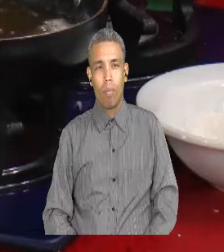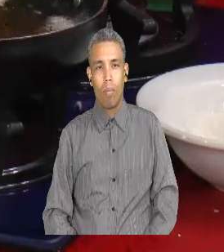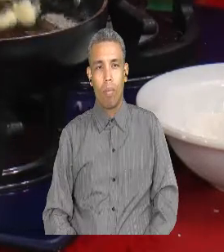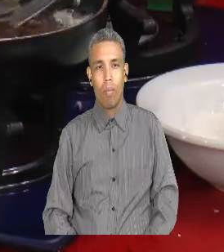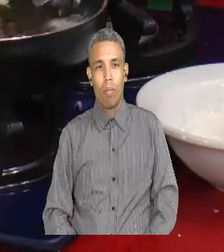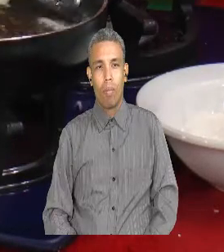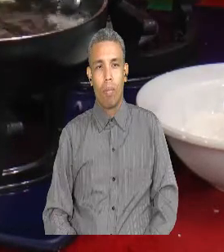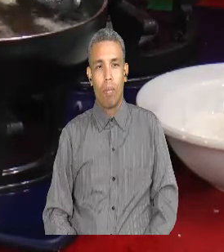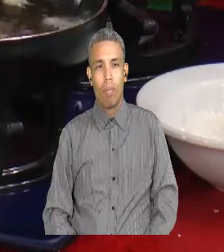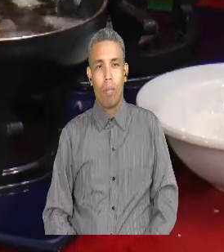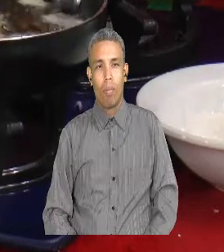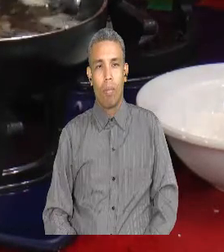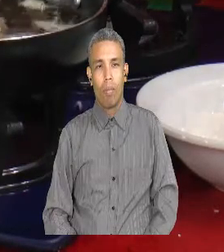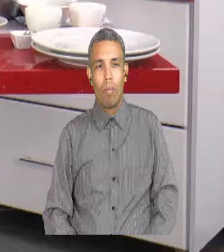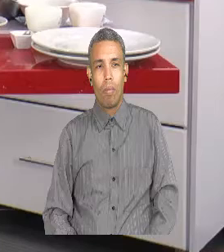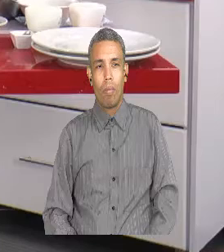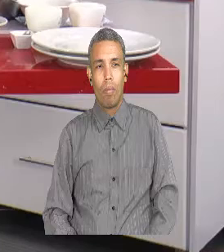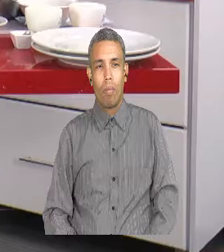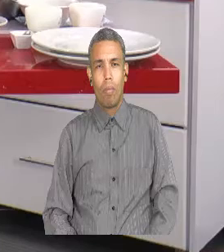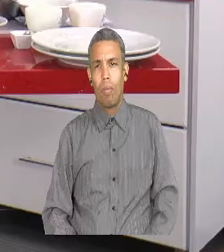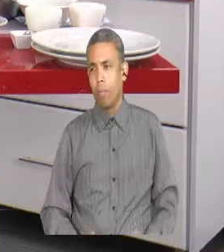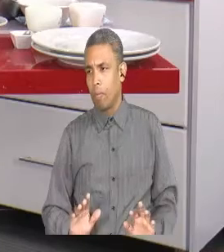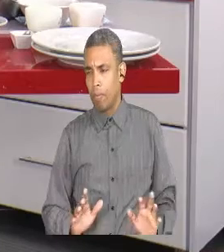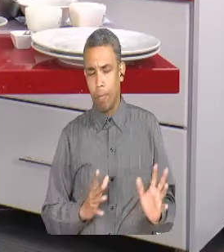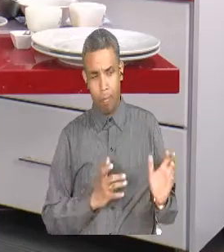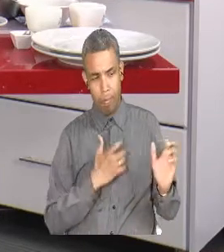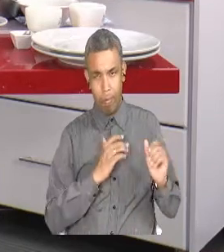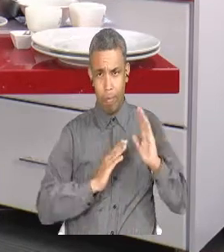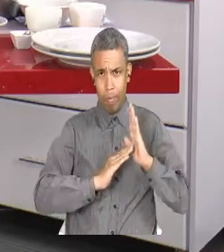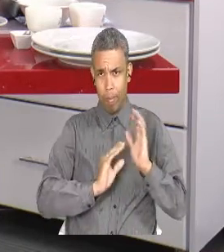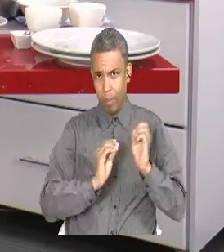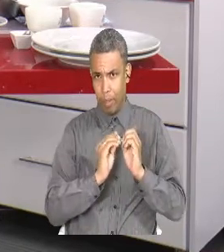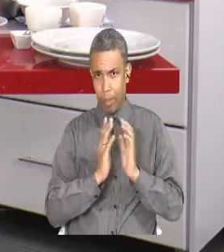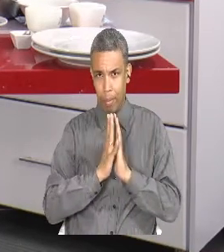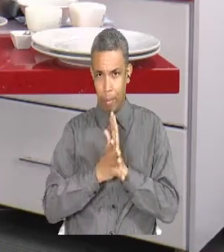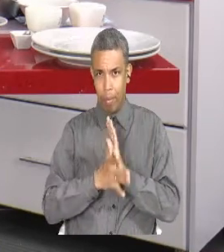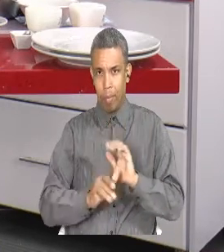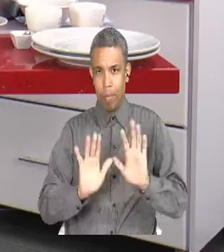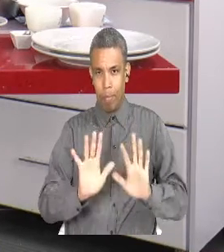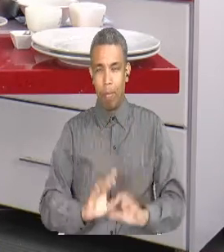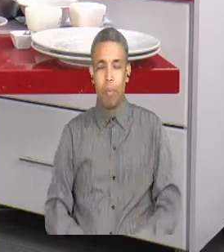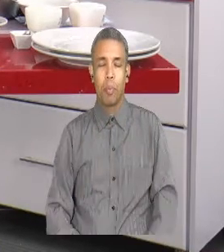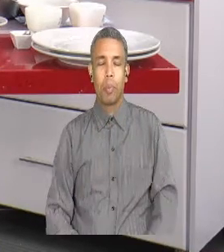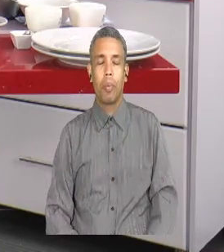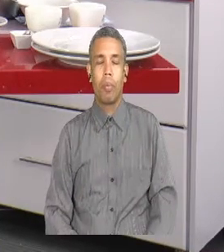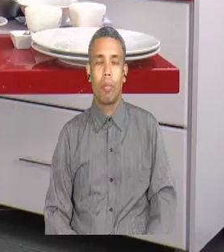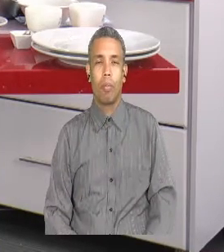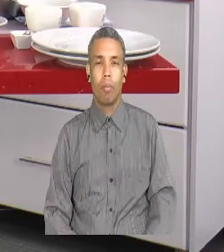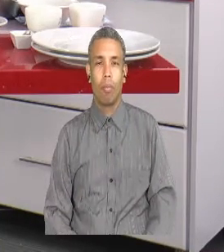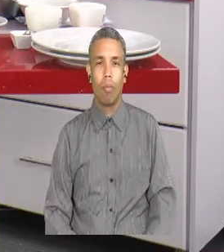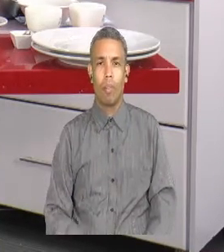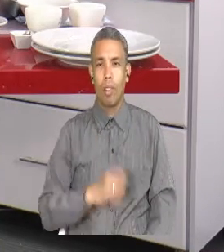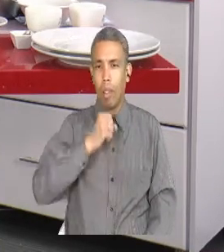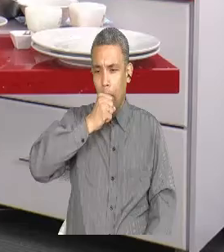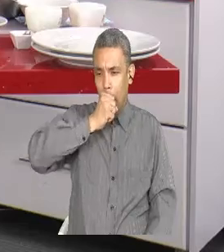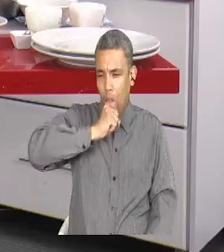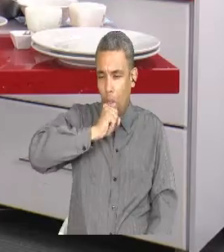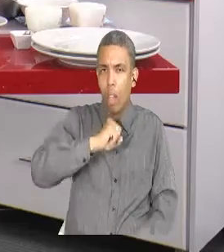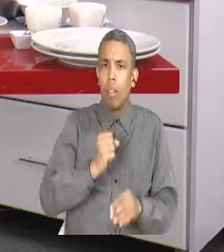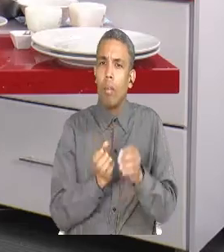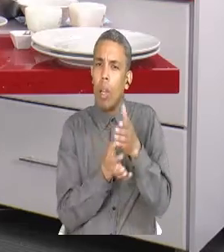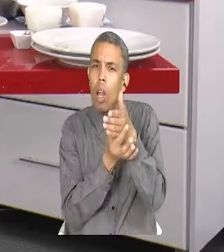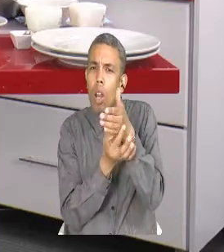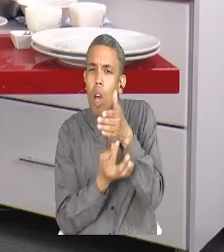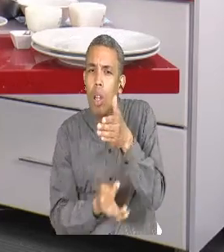entonces, ¿qué te parece si nos vamos a un corte comercial chiquito? Claro. Y ya regresamos con el paso a paso del rico y delicioso postre que